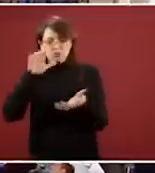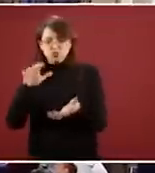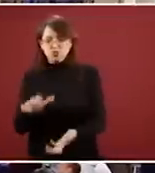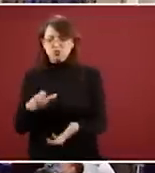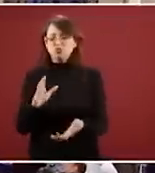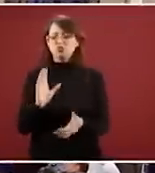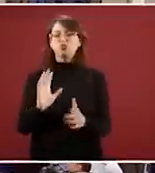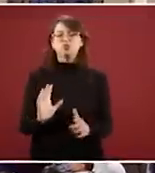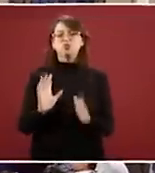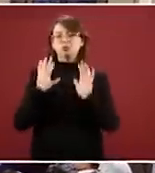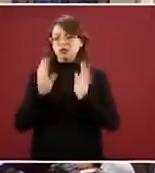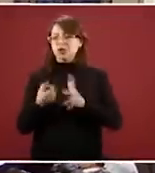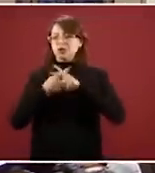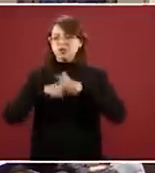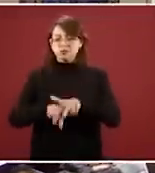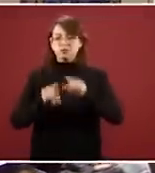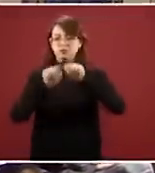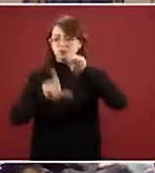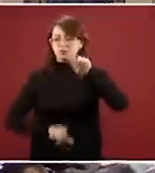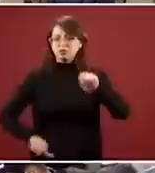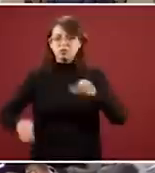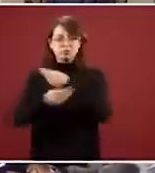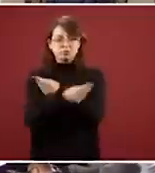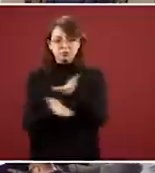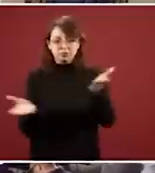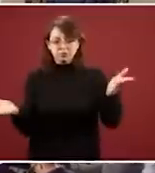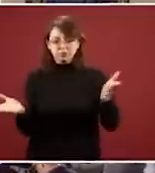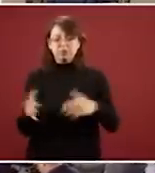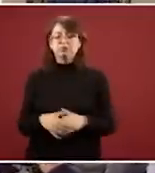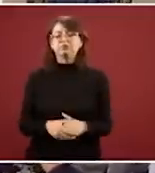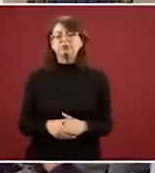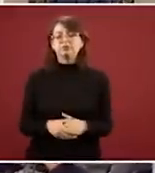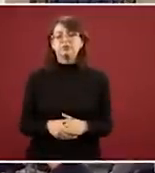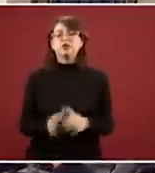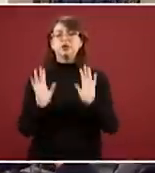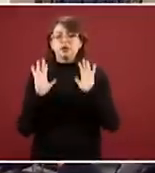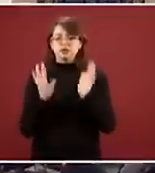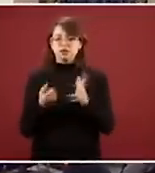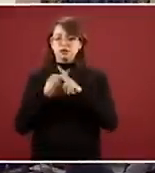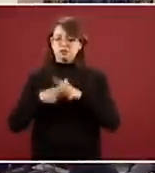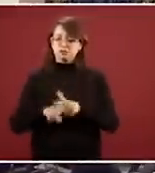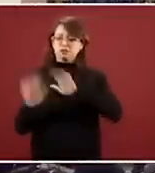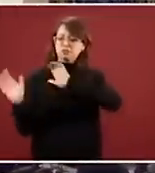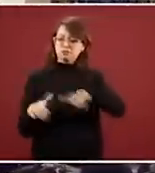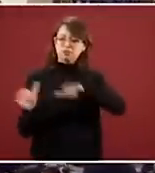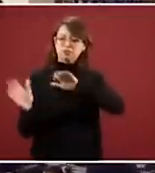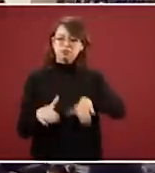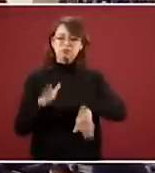ya se están distribuyendo las medicinas, ya se están contratando más médicos